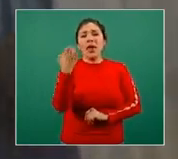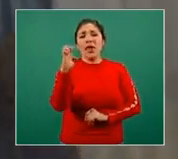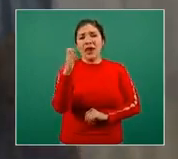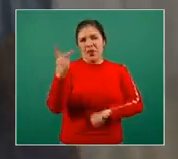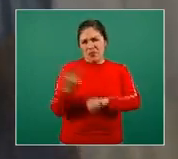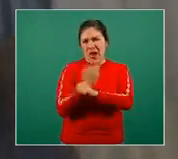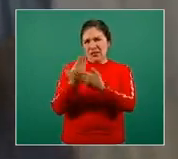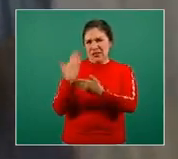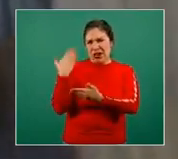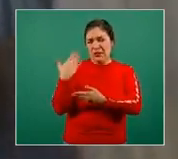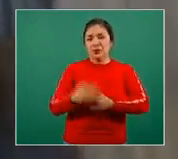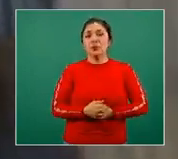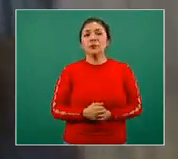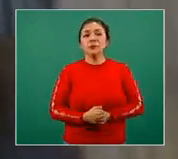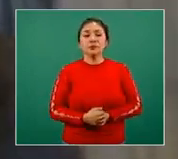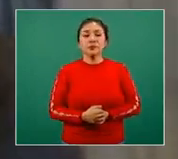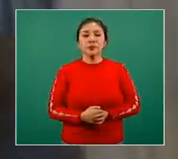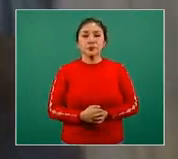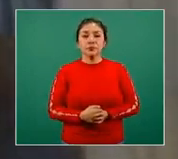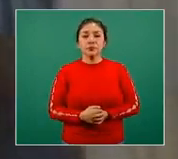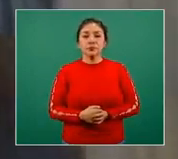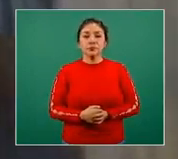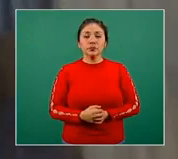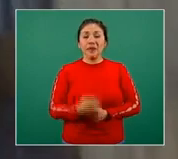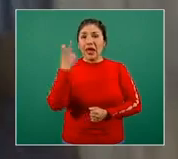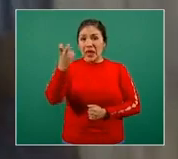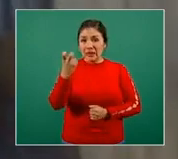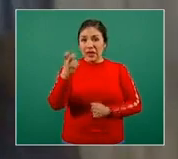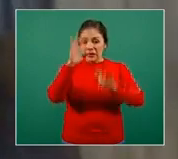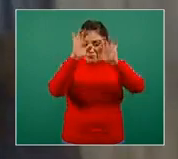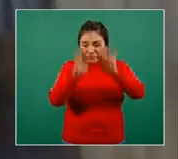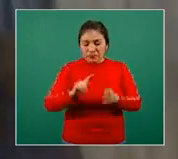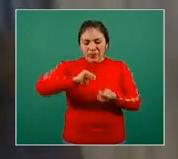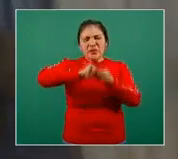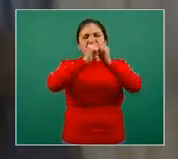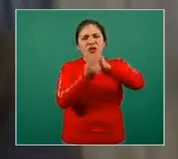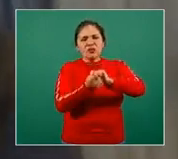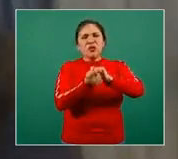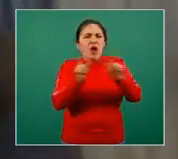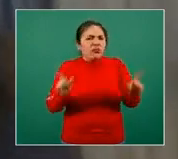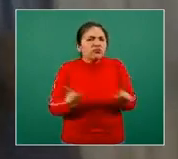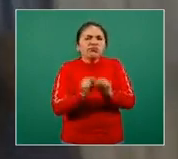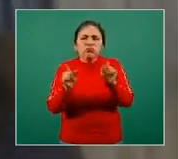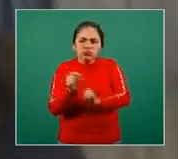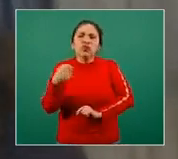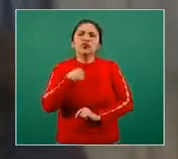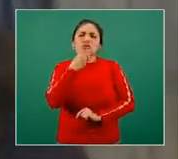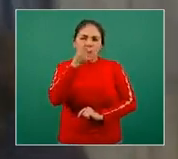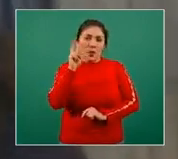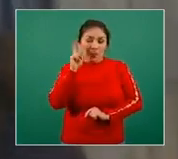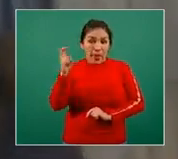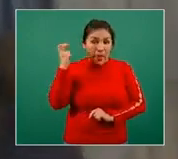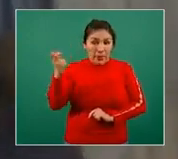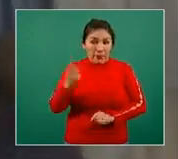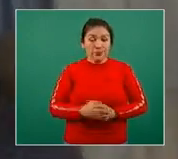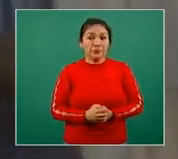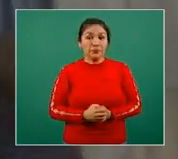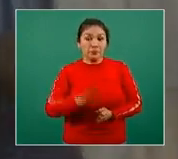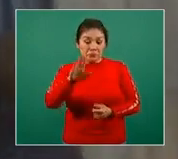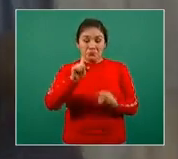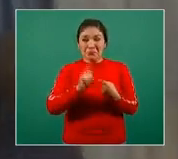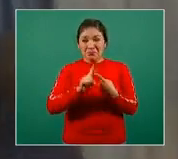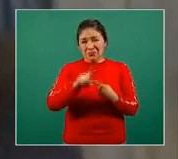pasado. Y la traducción de los principales elementos se los pongo aquí. Pues, primero hay